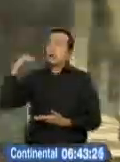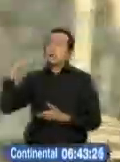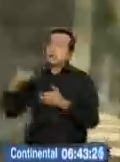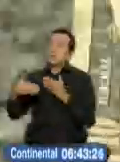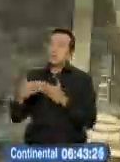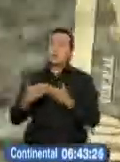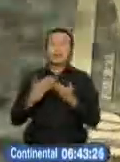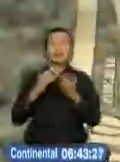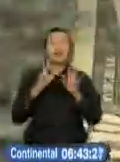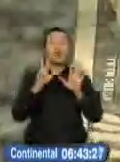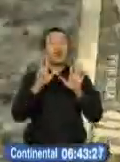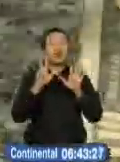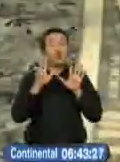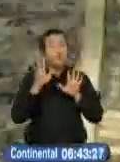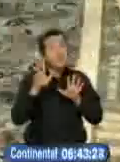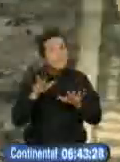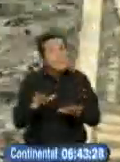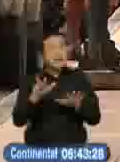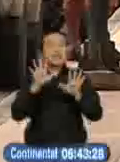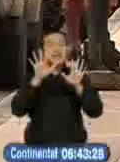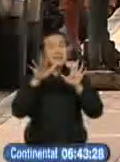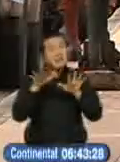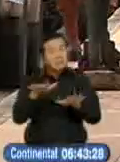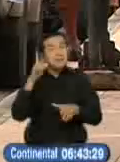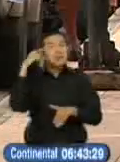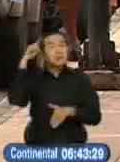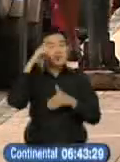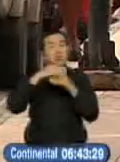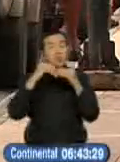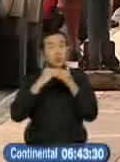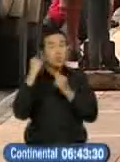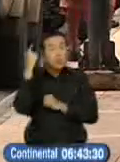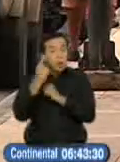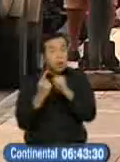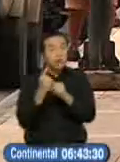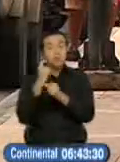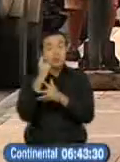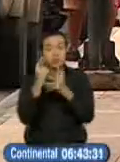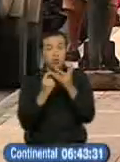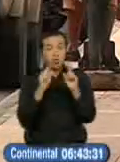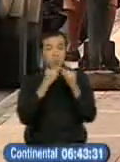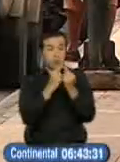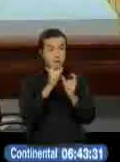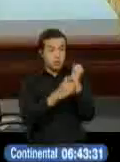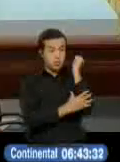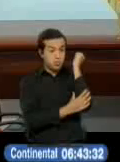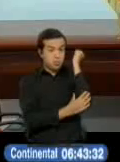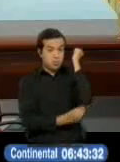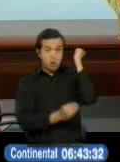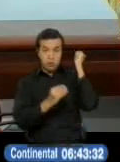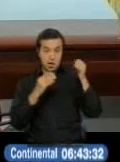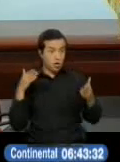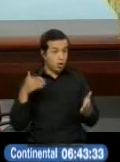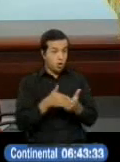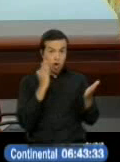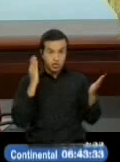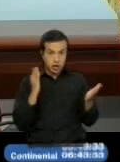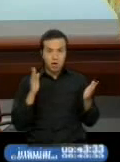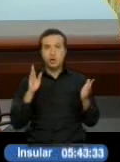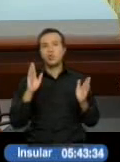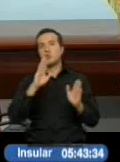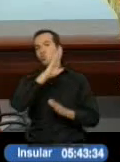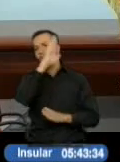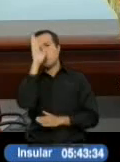entre 8 y 10 mil millones de dólares anuales, pero que todo esto se realizará sin afectar a los grupos más vulnerables. Nunca promoveremos